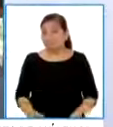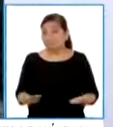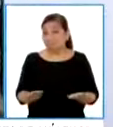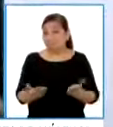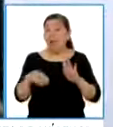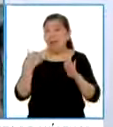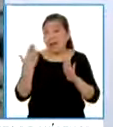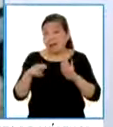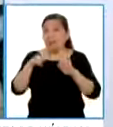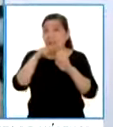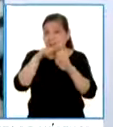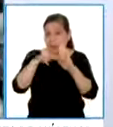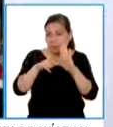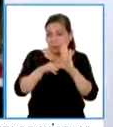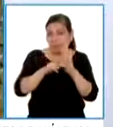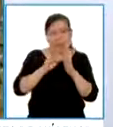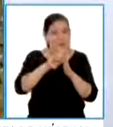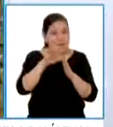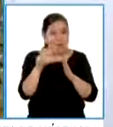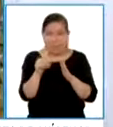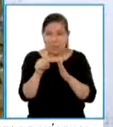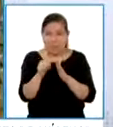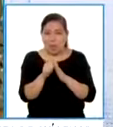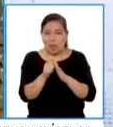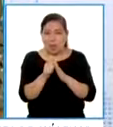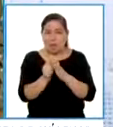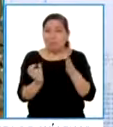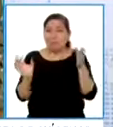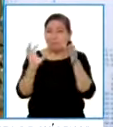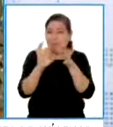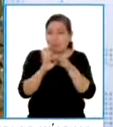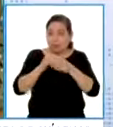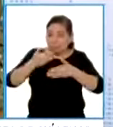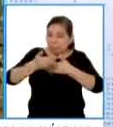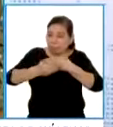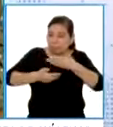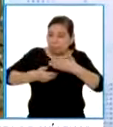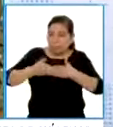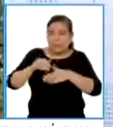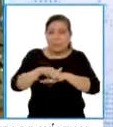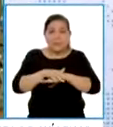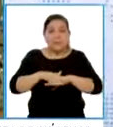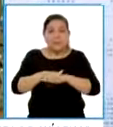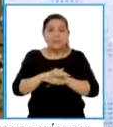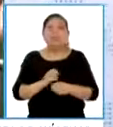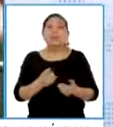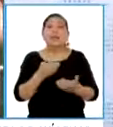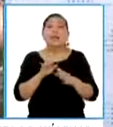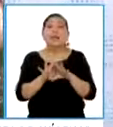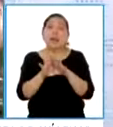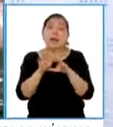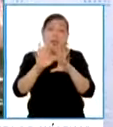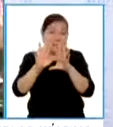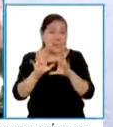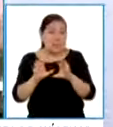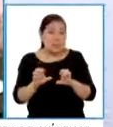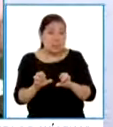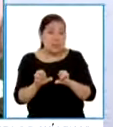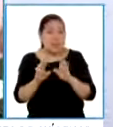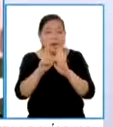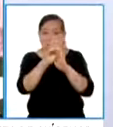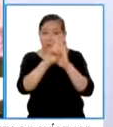existe una norma vinculada con todos los procesos de este tipo de pruebas. Es